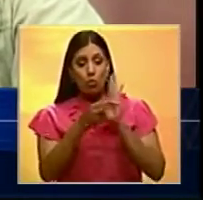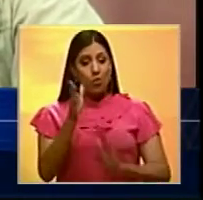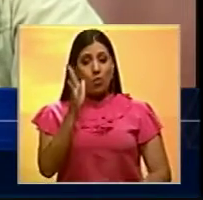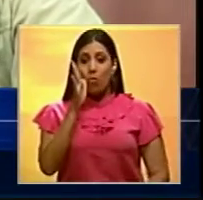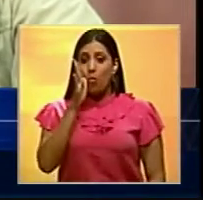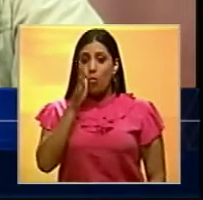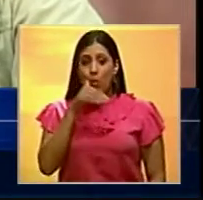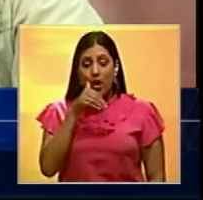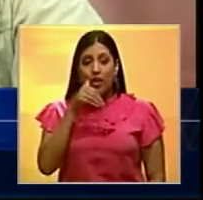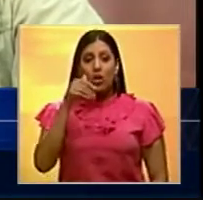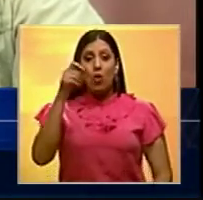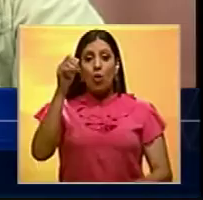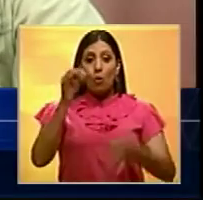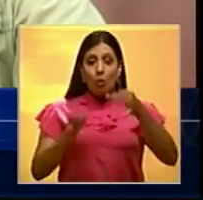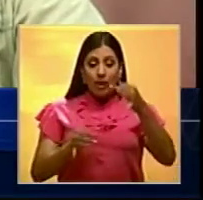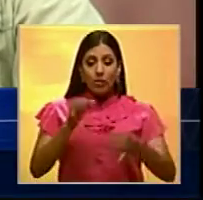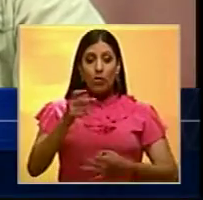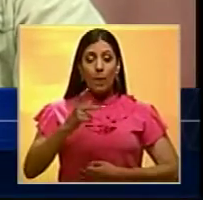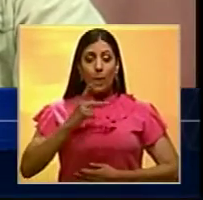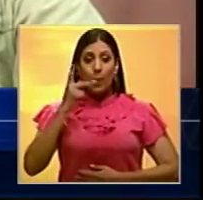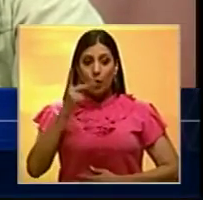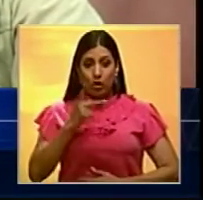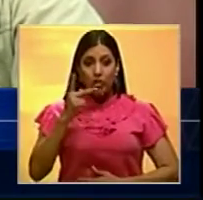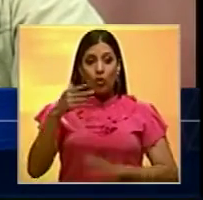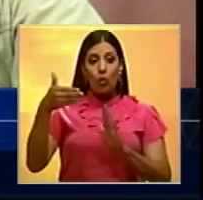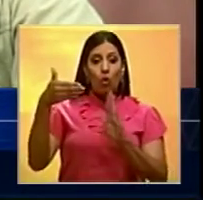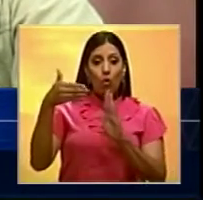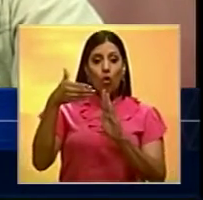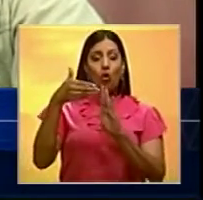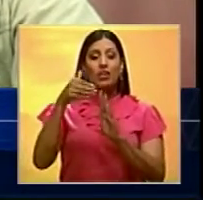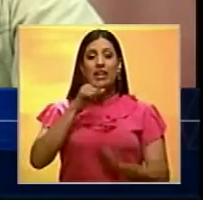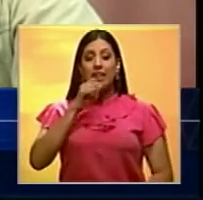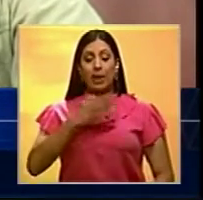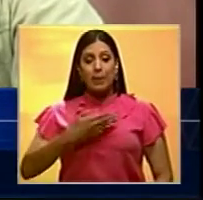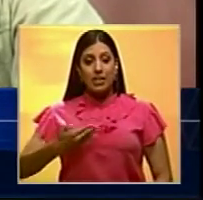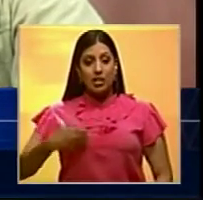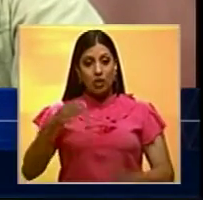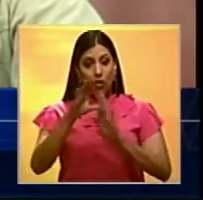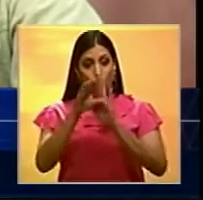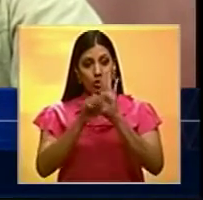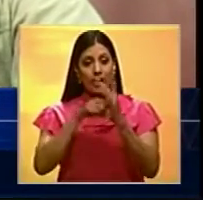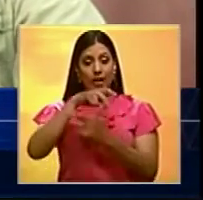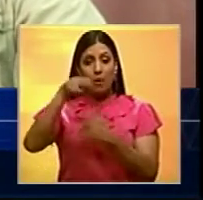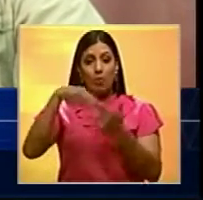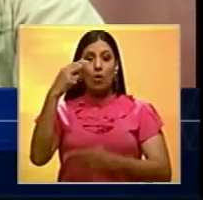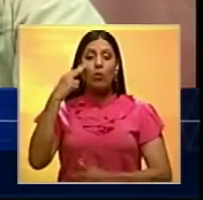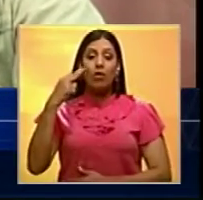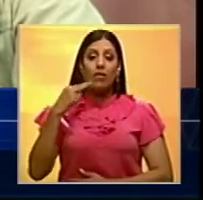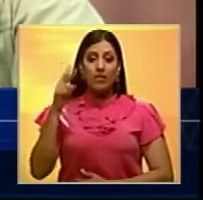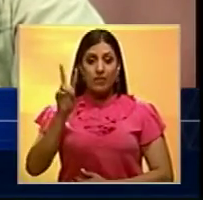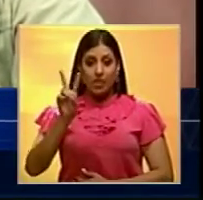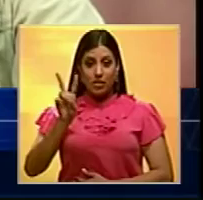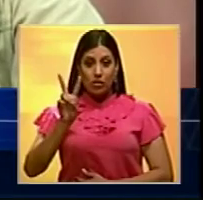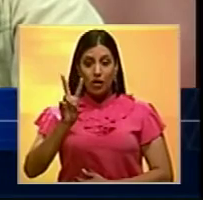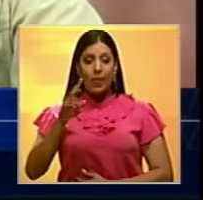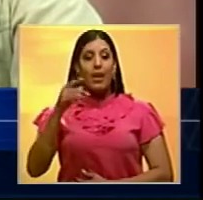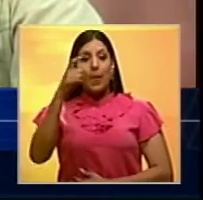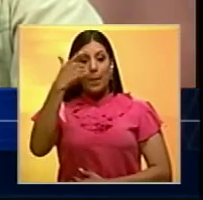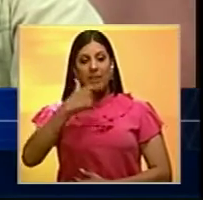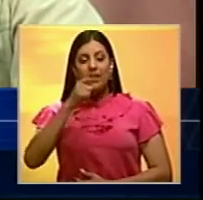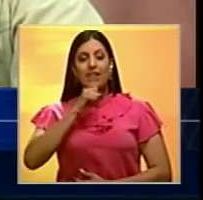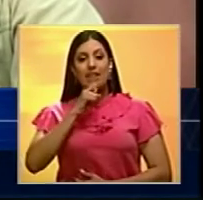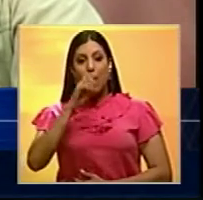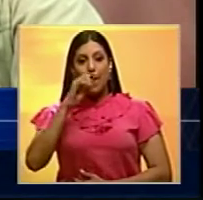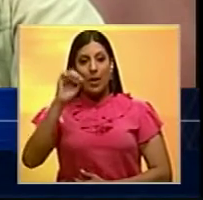inexistente juicio político en contra del presidente constitucional de la República Bolivariana de Venezuela, ciudadano